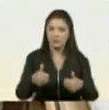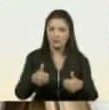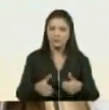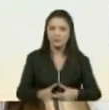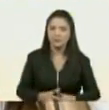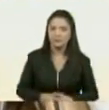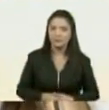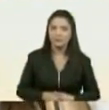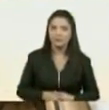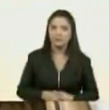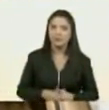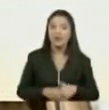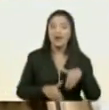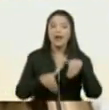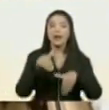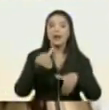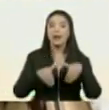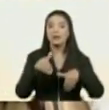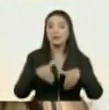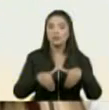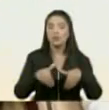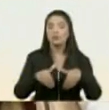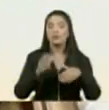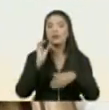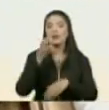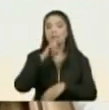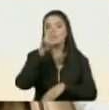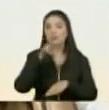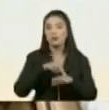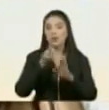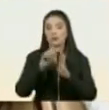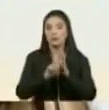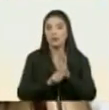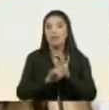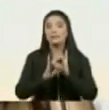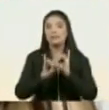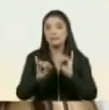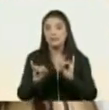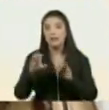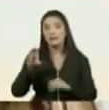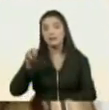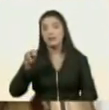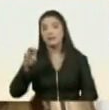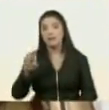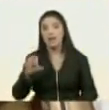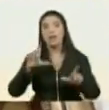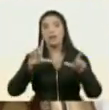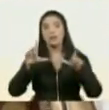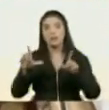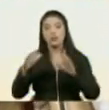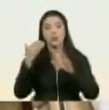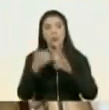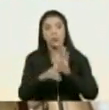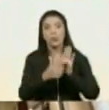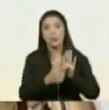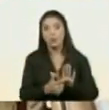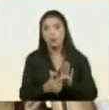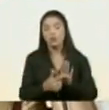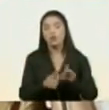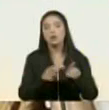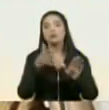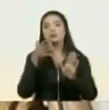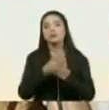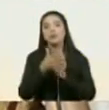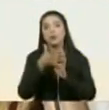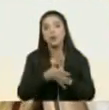la elección sectorial de la Asamblea Nacional Constituyente. Ya el Consejo Nacional Electoral también publicó